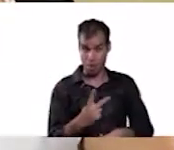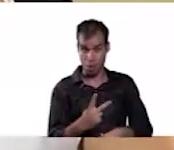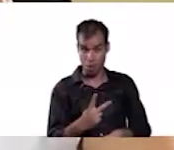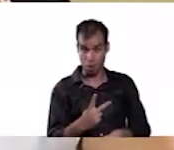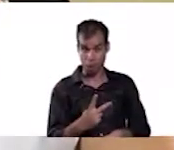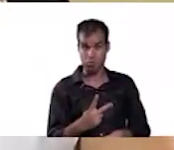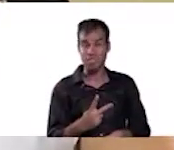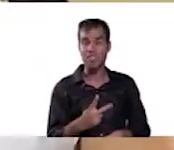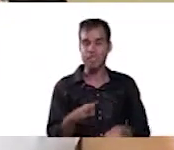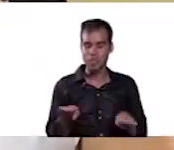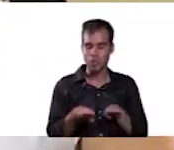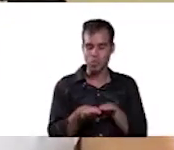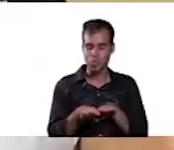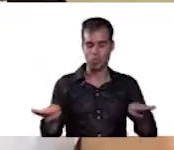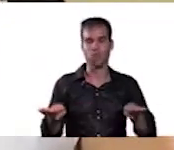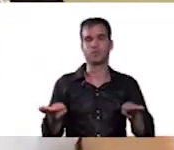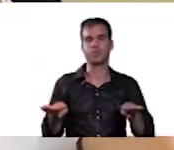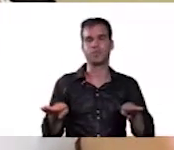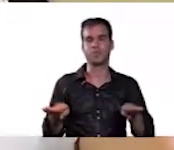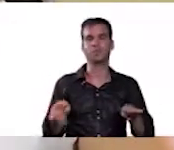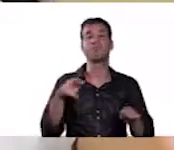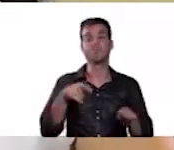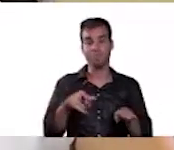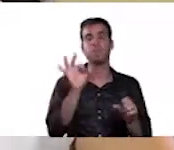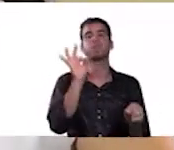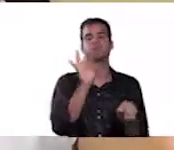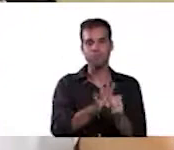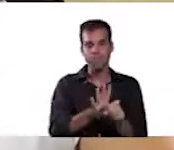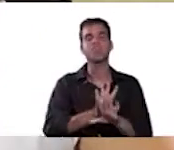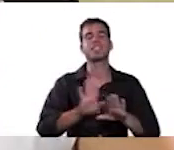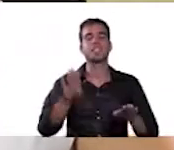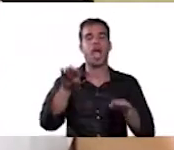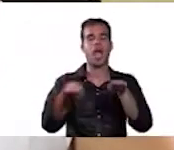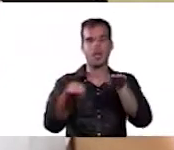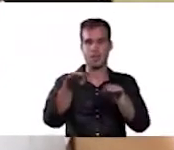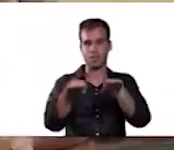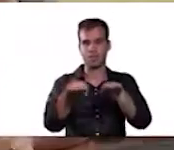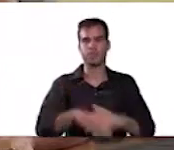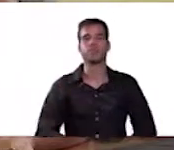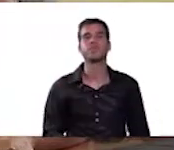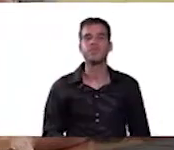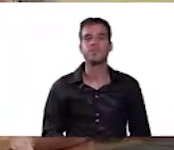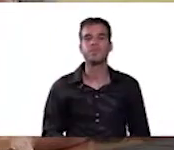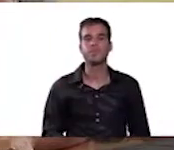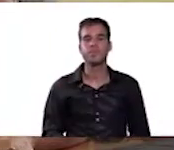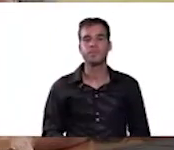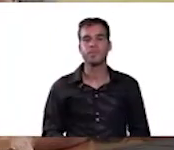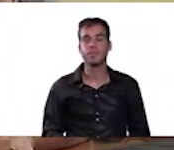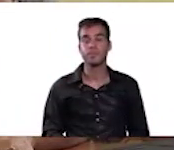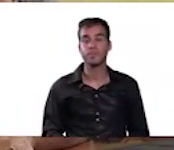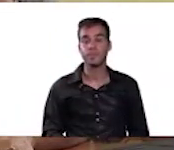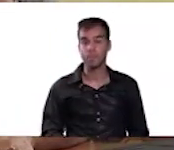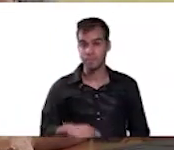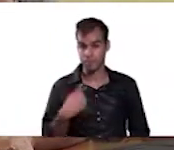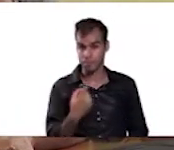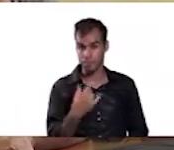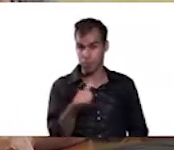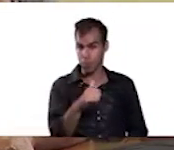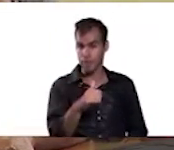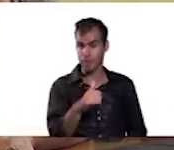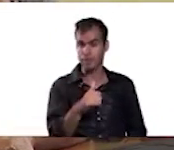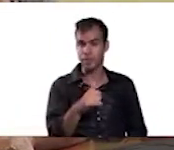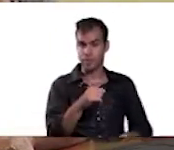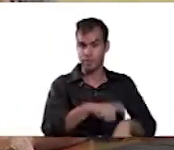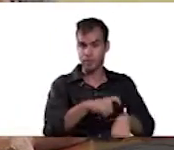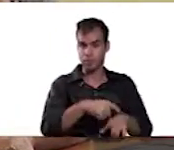velocidades se igualan y es lo que le dice que se alcanzó el estado de equilibrio. Las concentraciones de igual manera en el